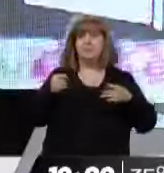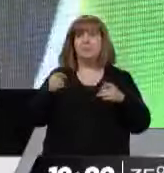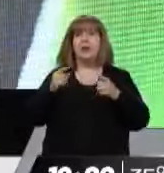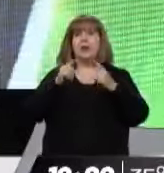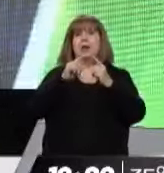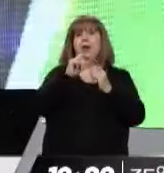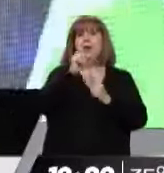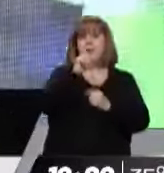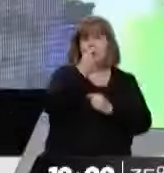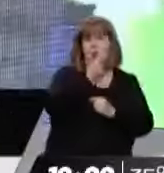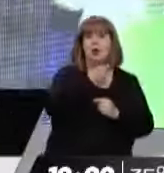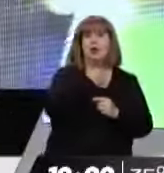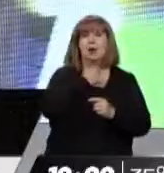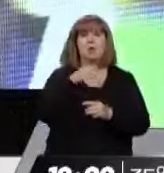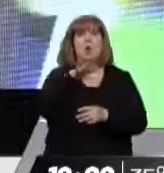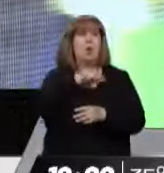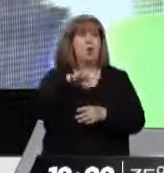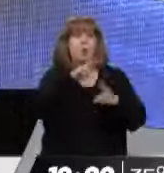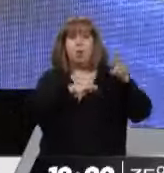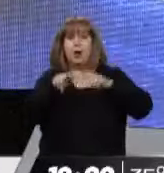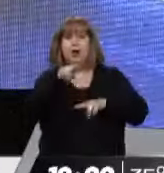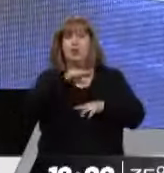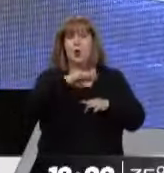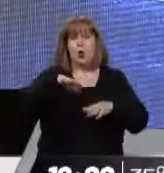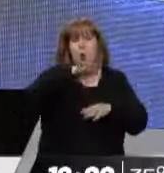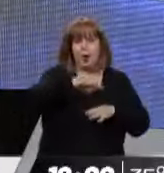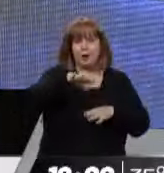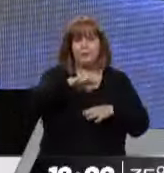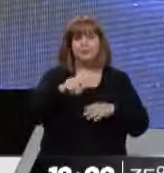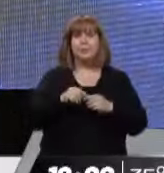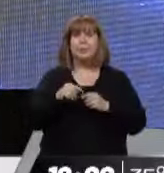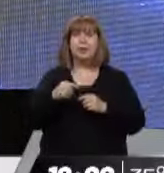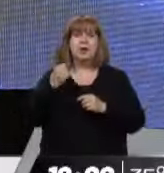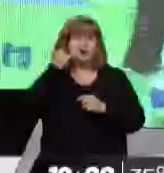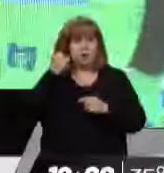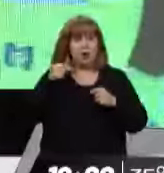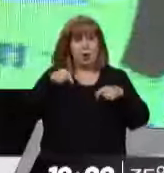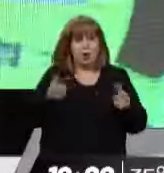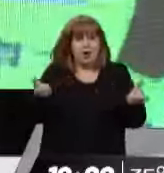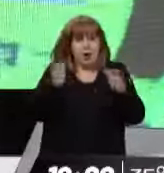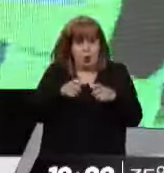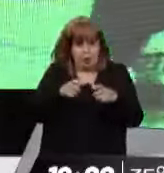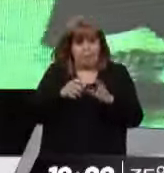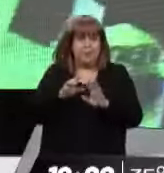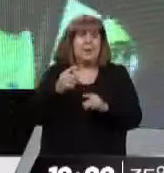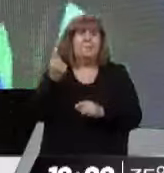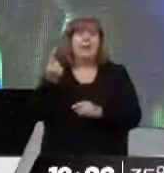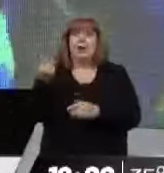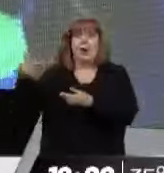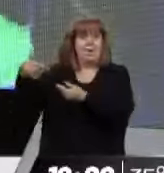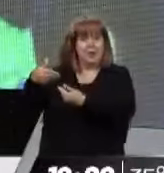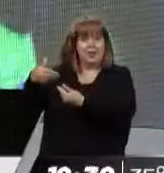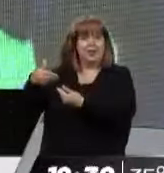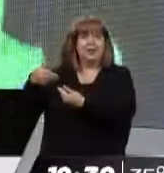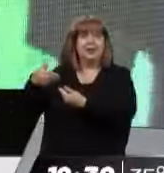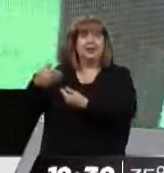número uno, obviamente el lugar físico. Los avances son que tuvimos reuniones con los... Ellos primero quieren un lugar en, yo